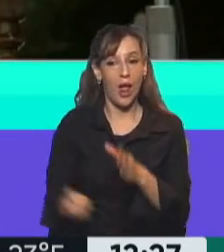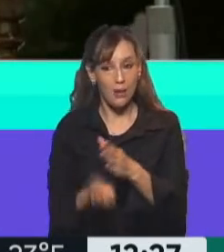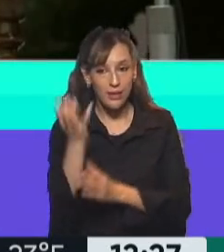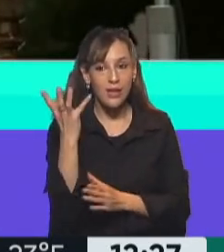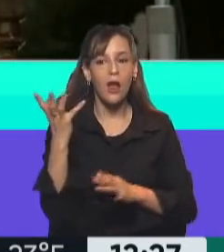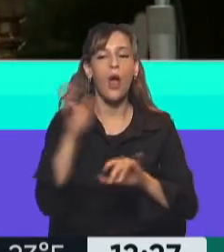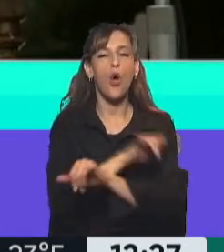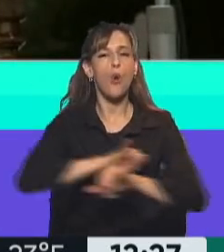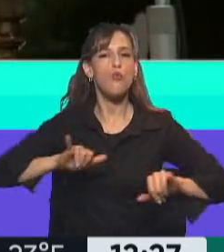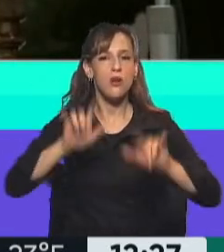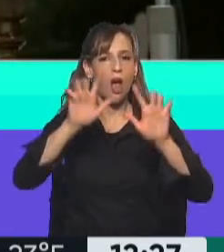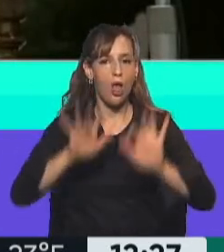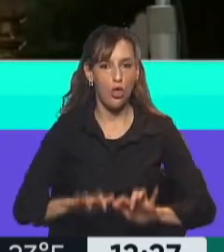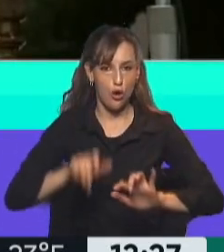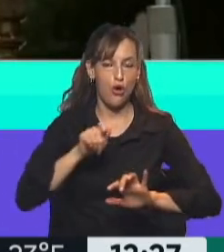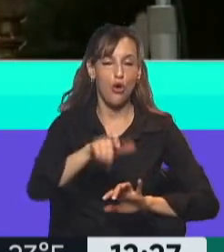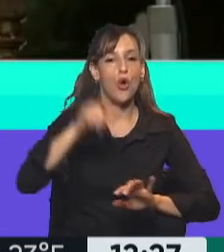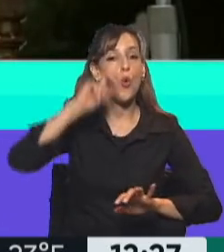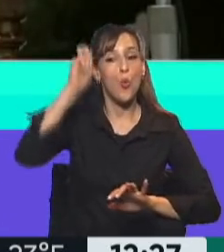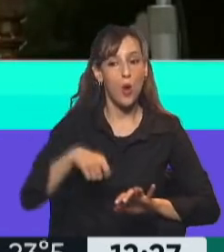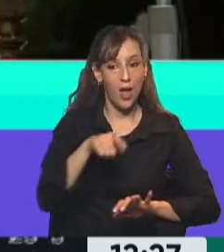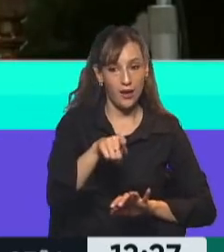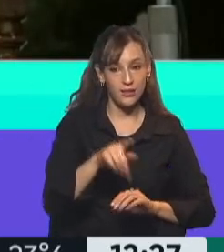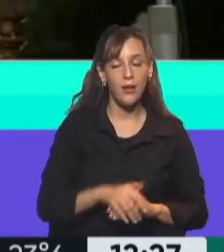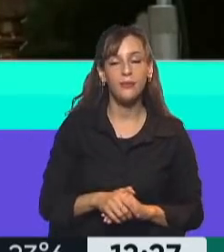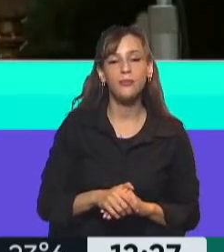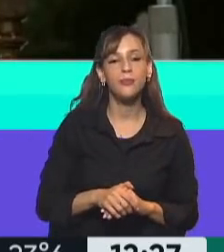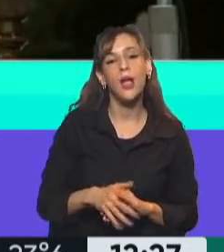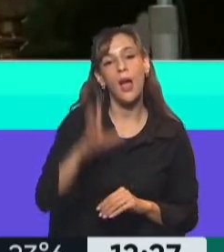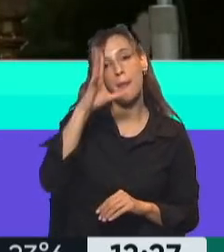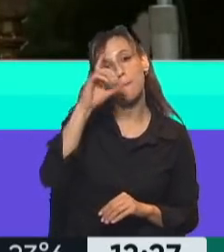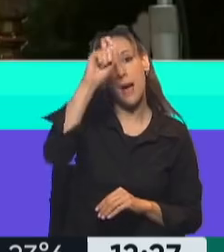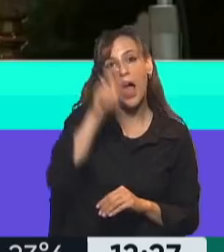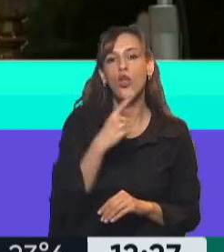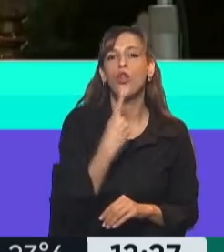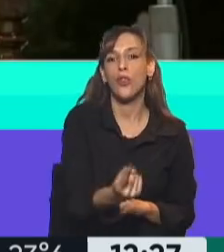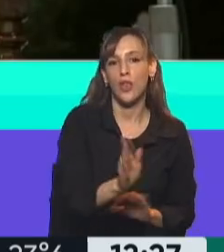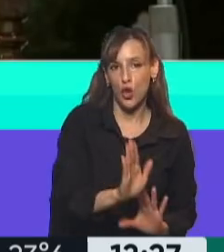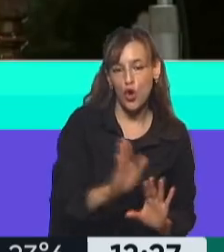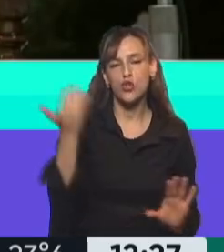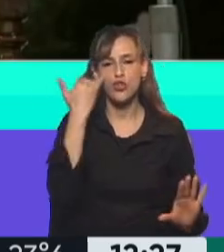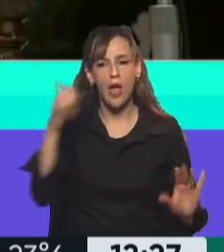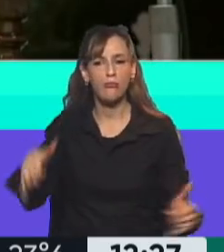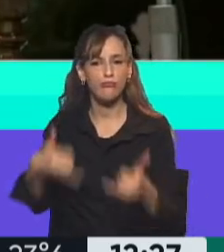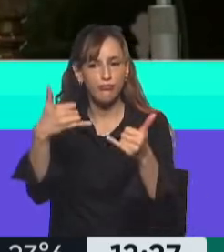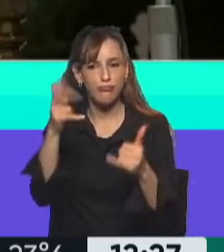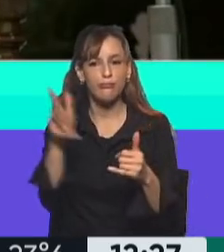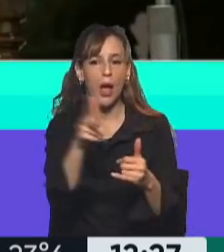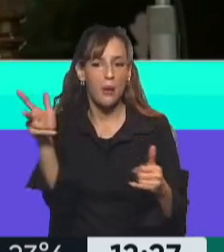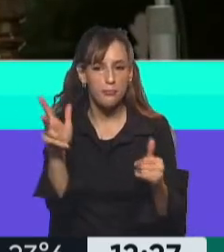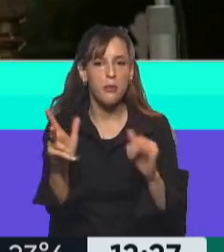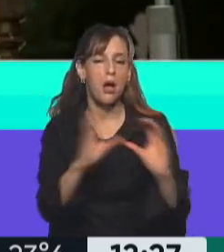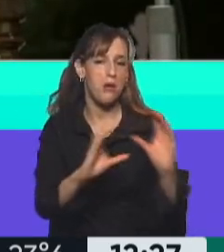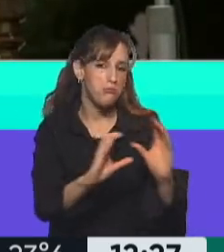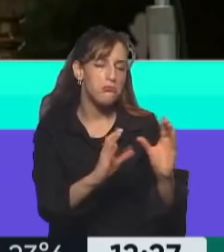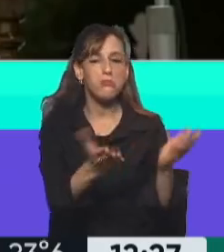comunicado de parte de Ucrania en donde decía el embajador ante el Vaticano que había hablado con el Papa y que había hecho